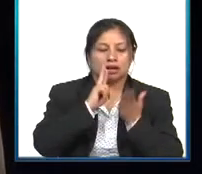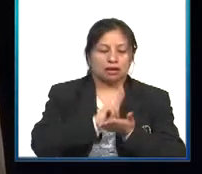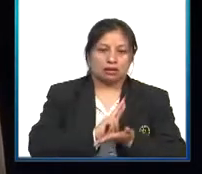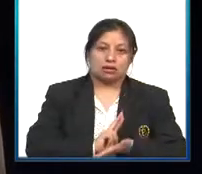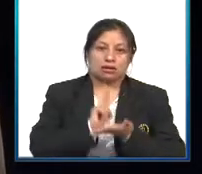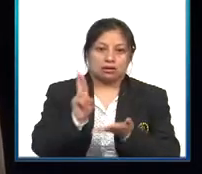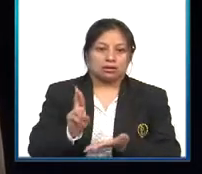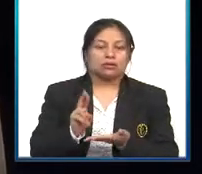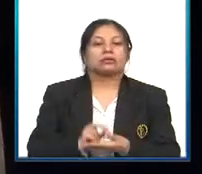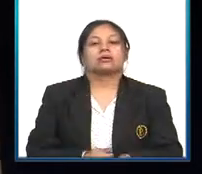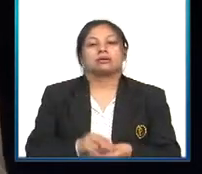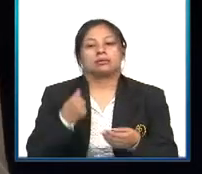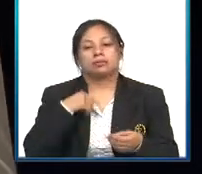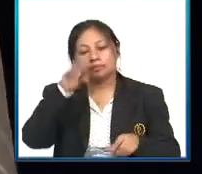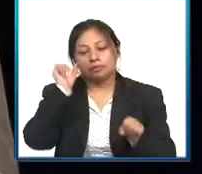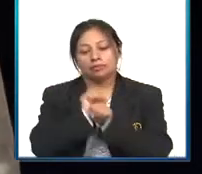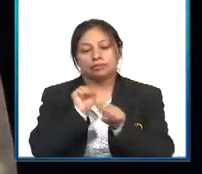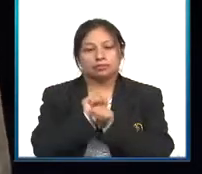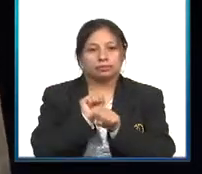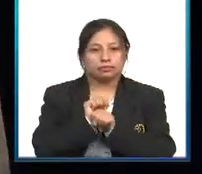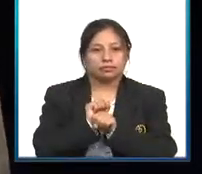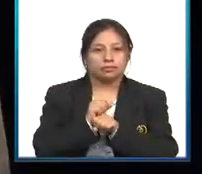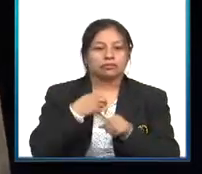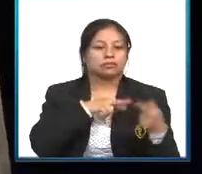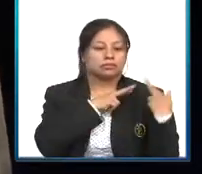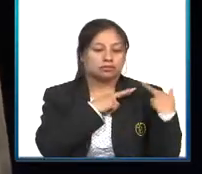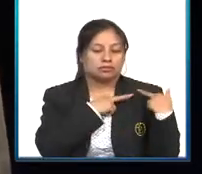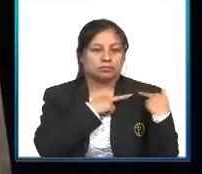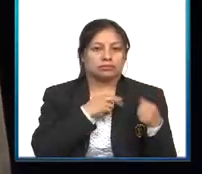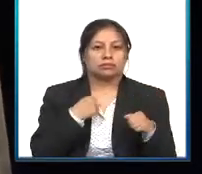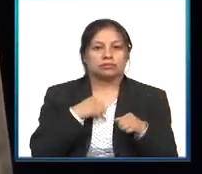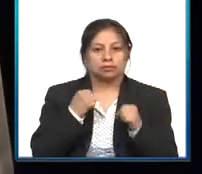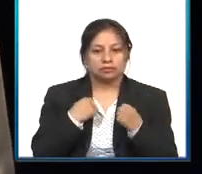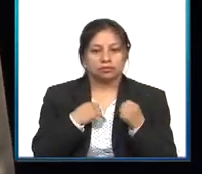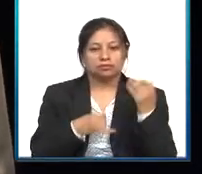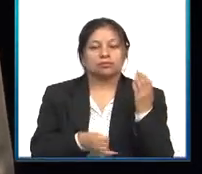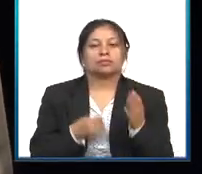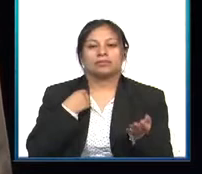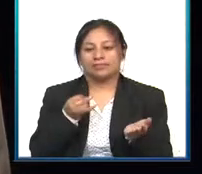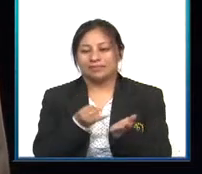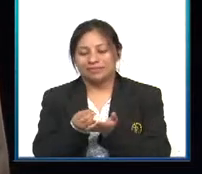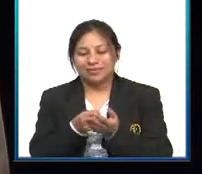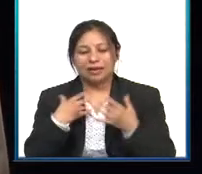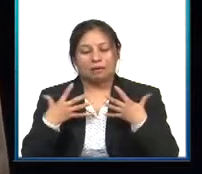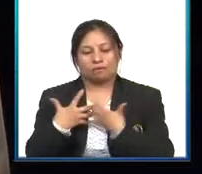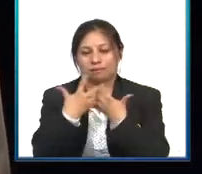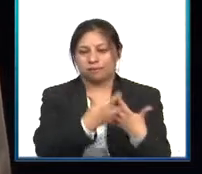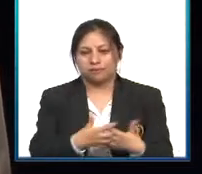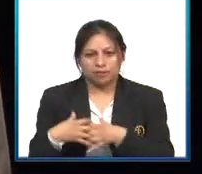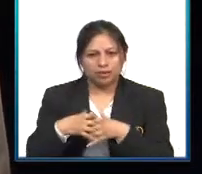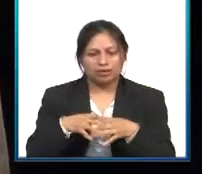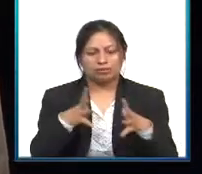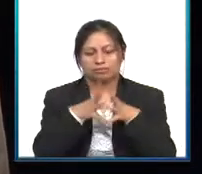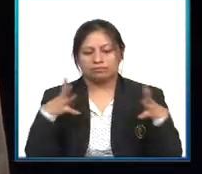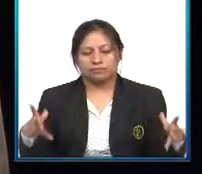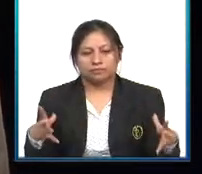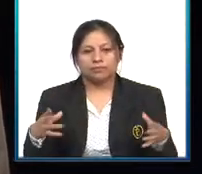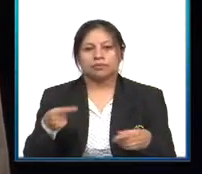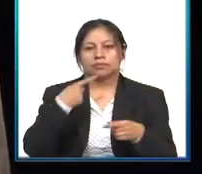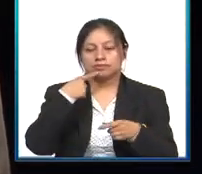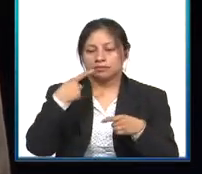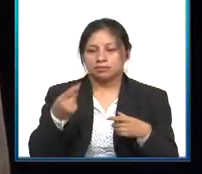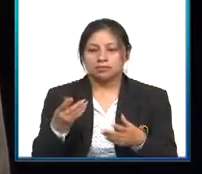regional, trabajando como corresponde. La industria aérea en Guatemala aporta al PIB